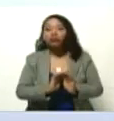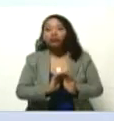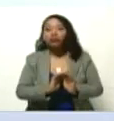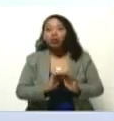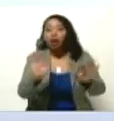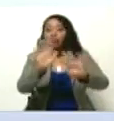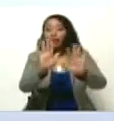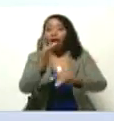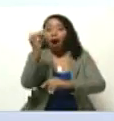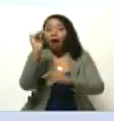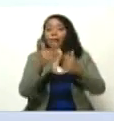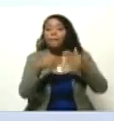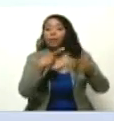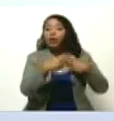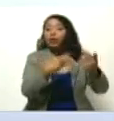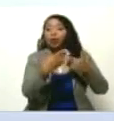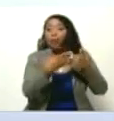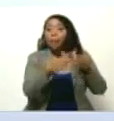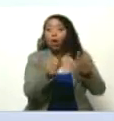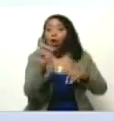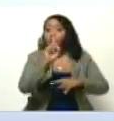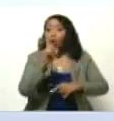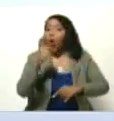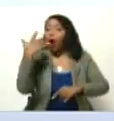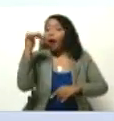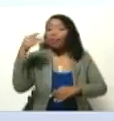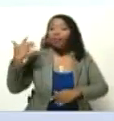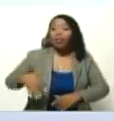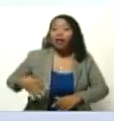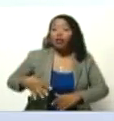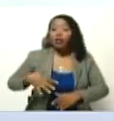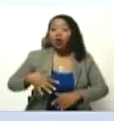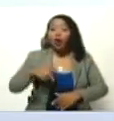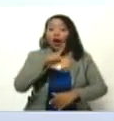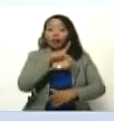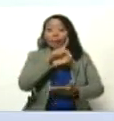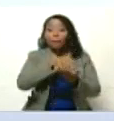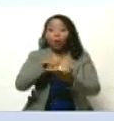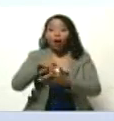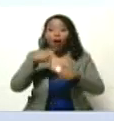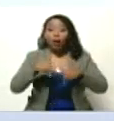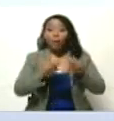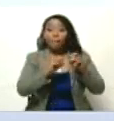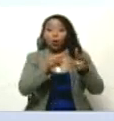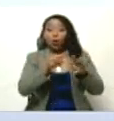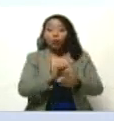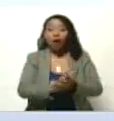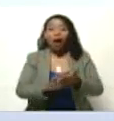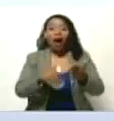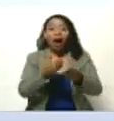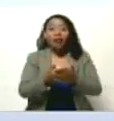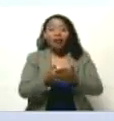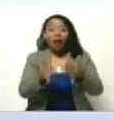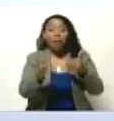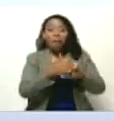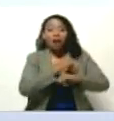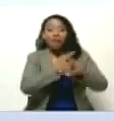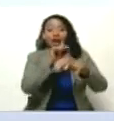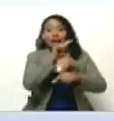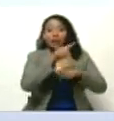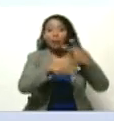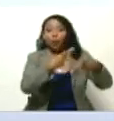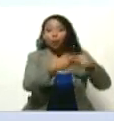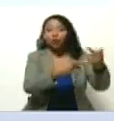Y al tener un procedimiento abierto, no tiene derecho a ser electo en esta postulado en esta oportunidad, hasta tanto se cierre ese